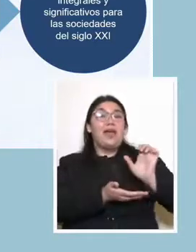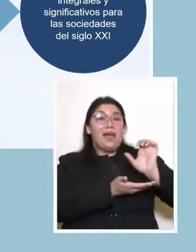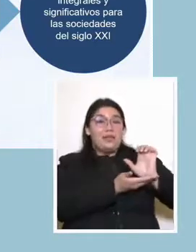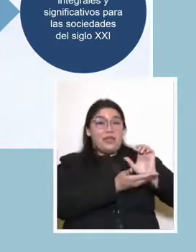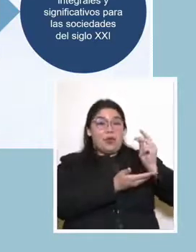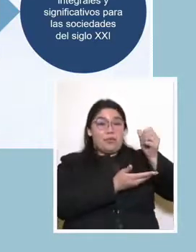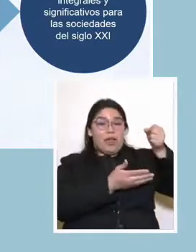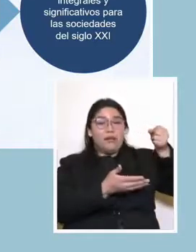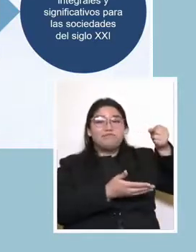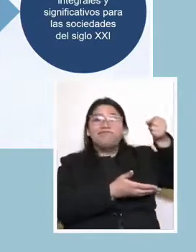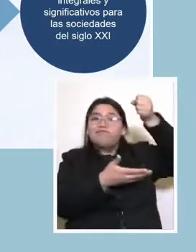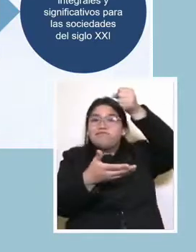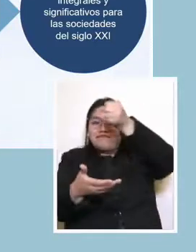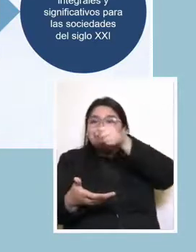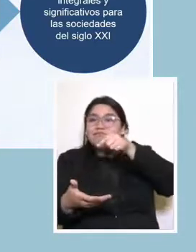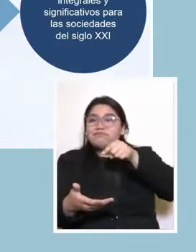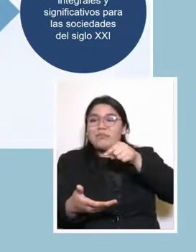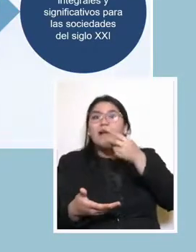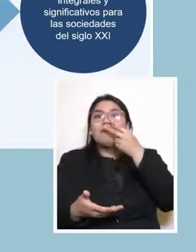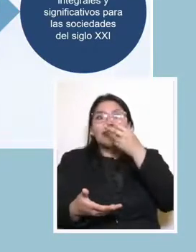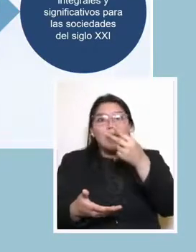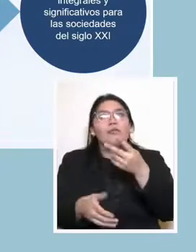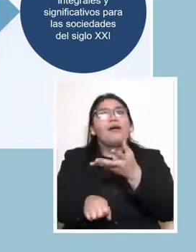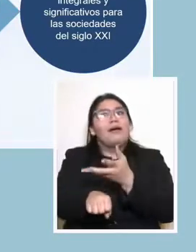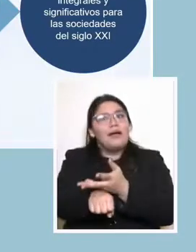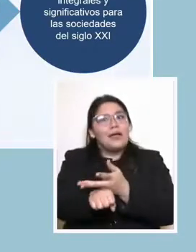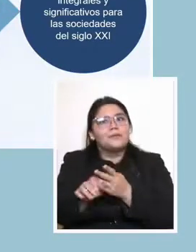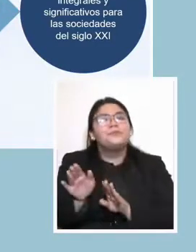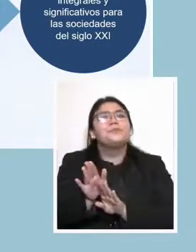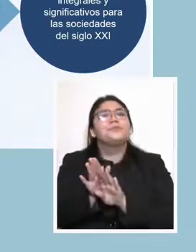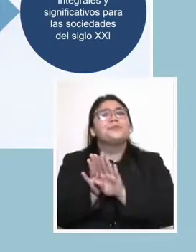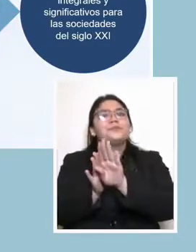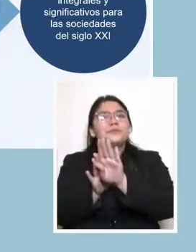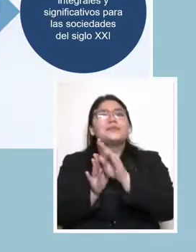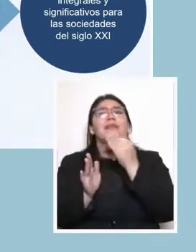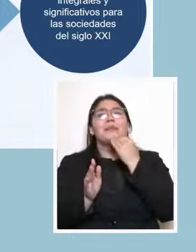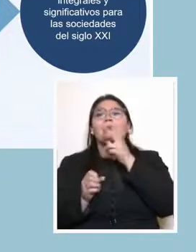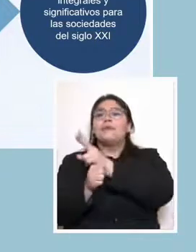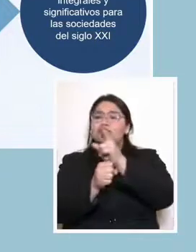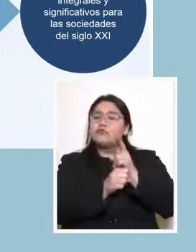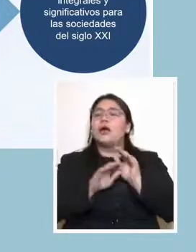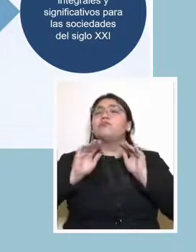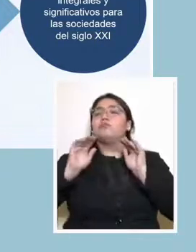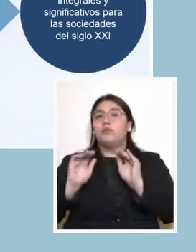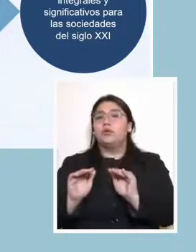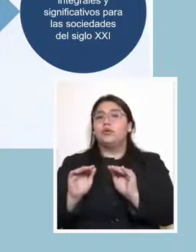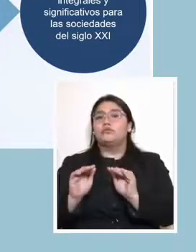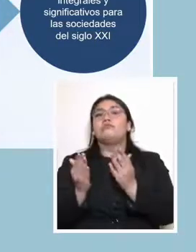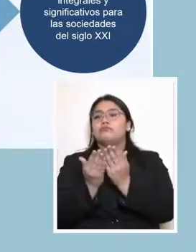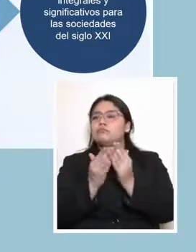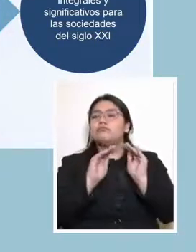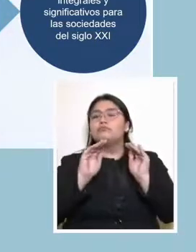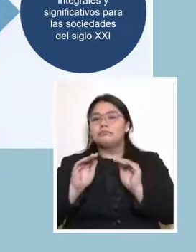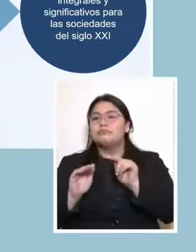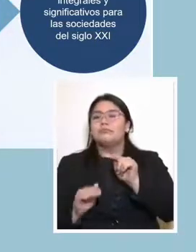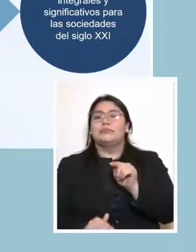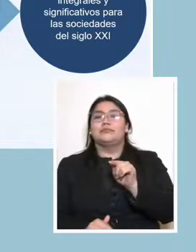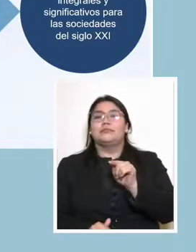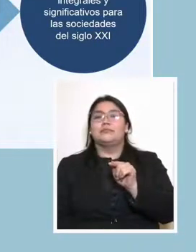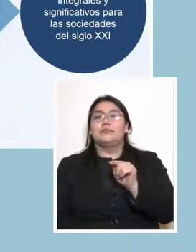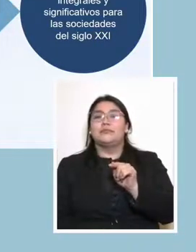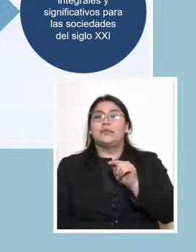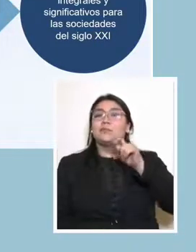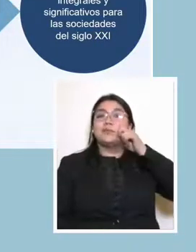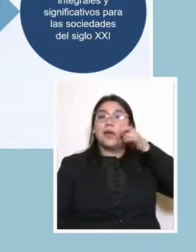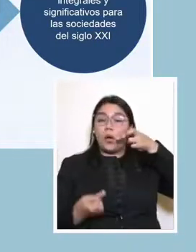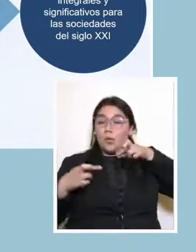cierto?, en recursos y materiales para los estudiantes, apoyos para los profesores. Y en ese sentido, una gran oportunidad que